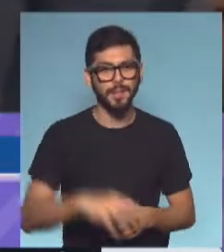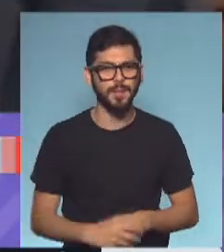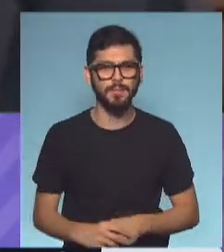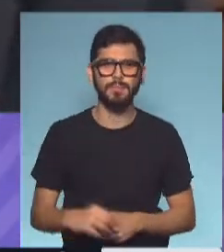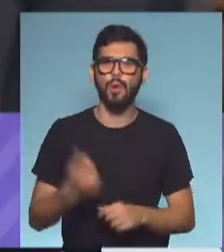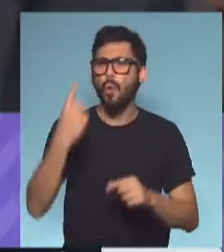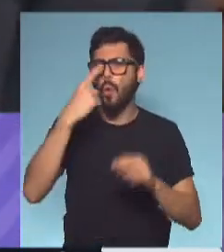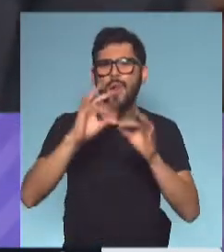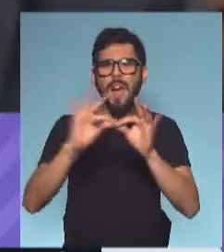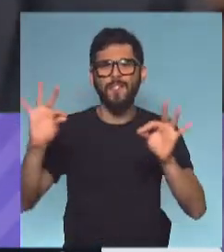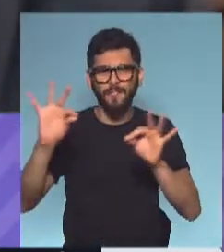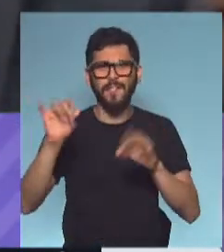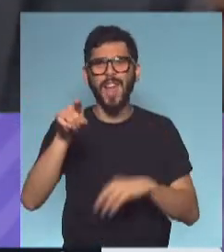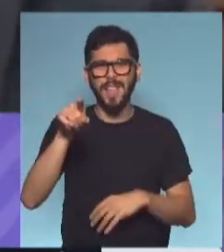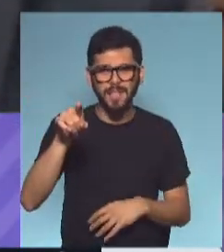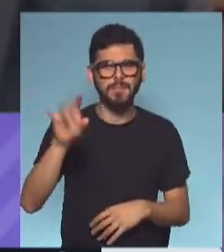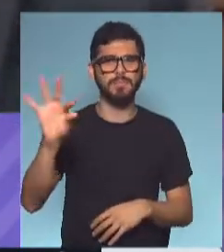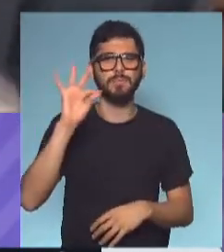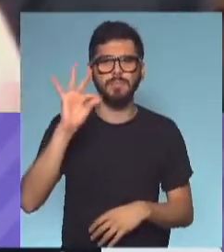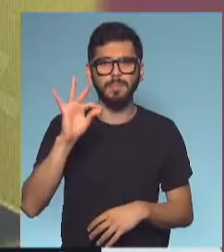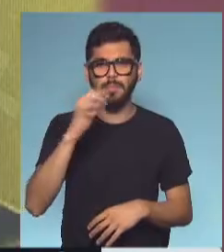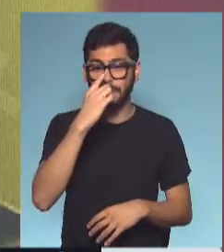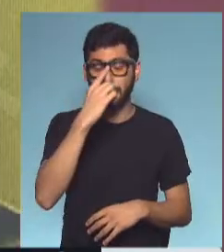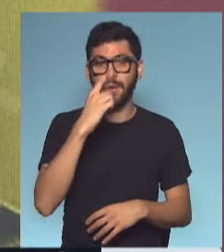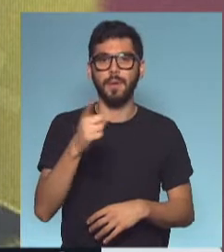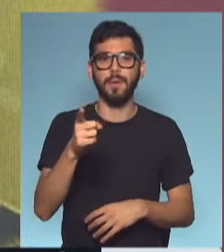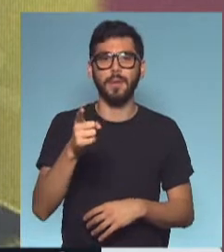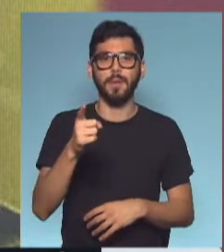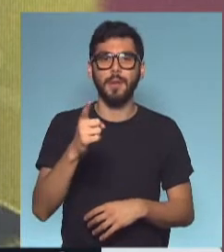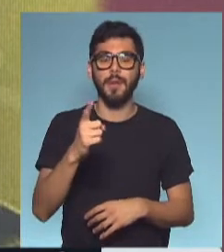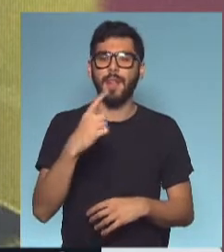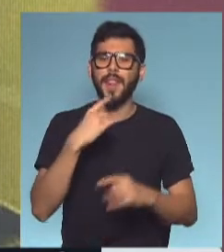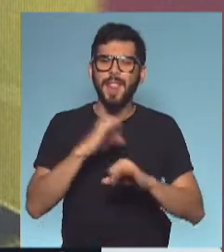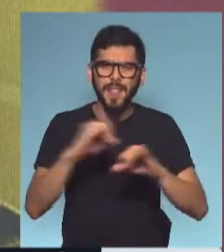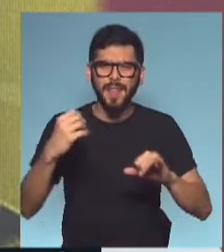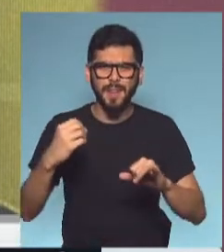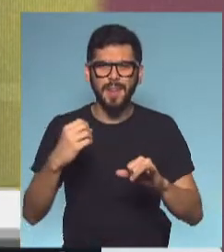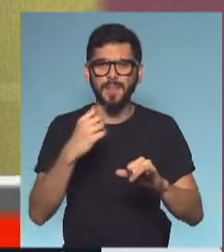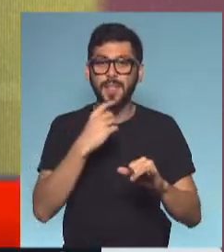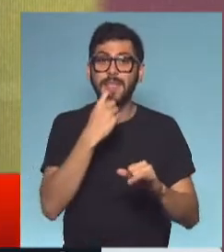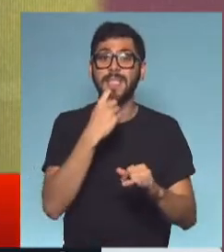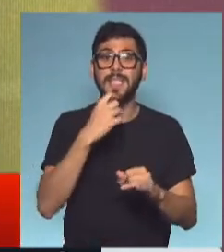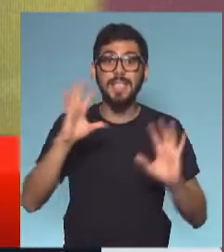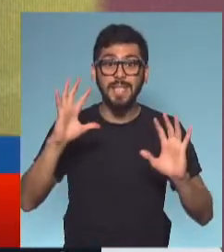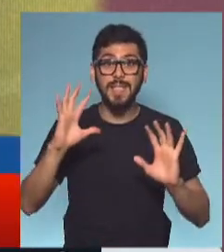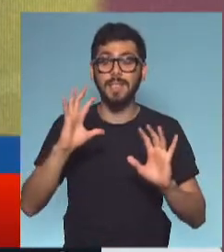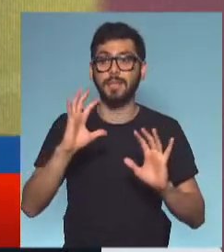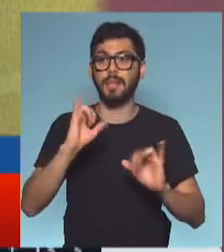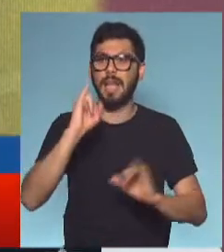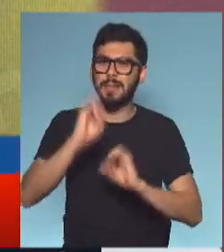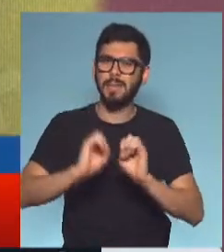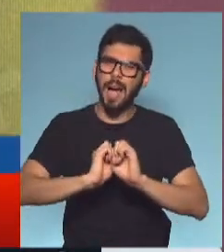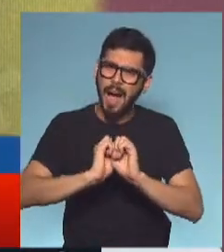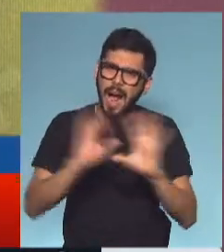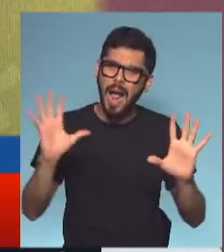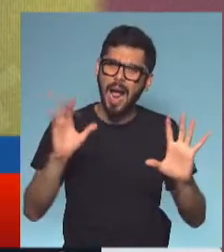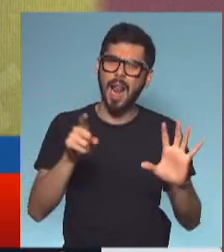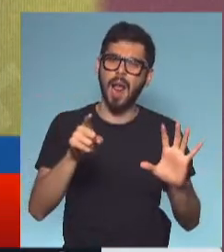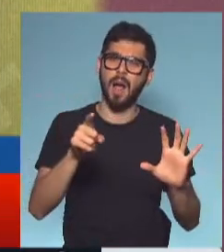las últimas frases del jefe de gabinete de la provincia de Buenos Aires, algo así, recién dijo algo así como, si podemos explicar bien, creo que ese sería